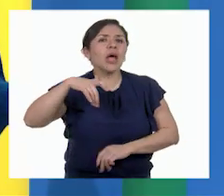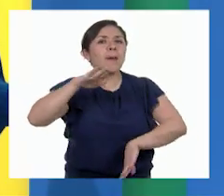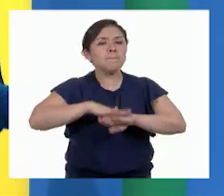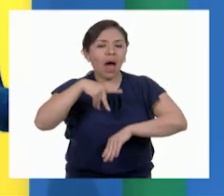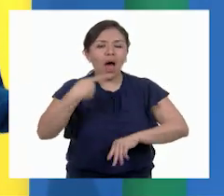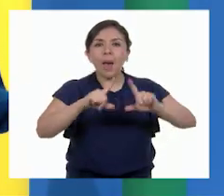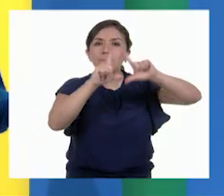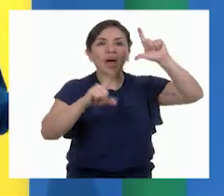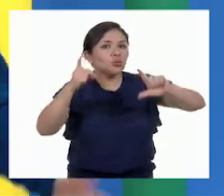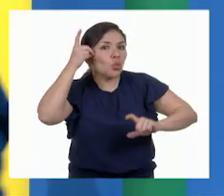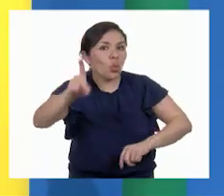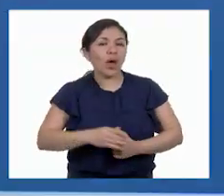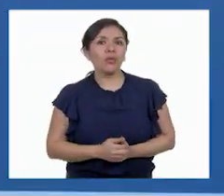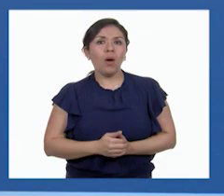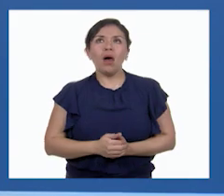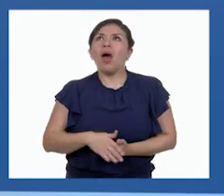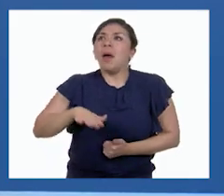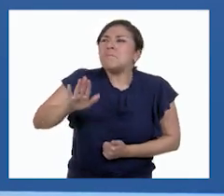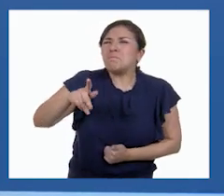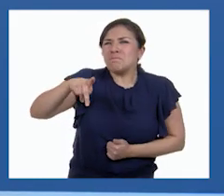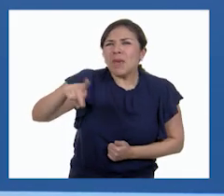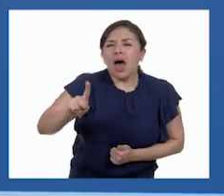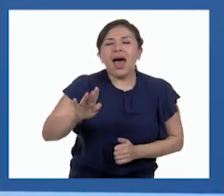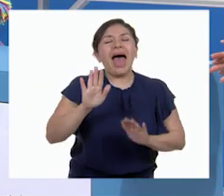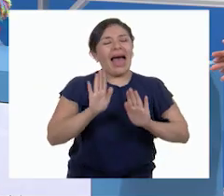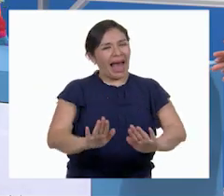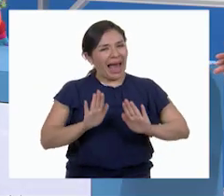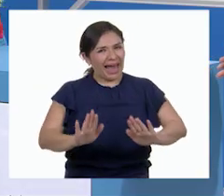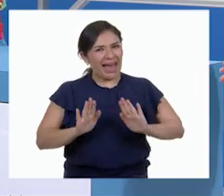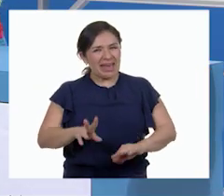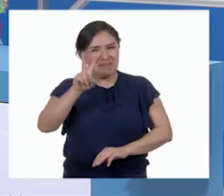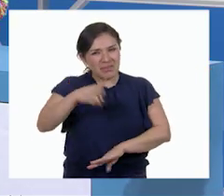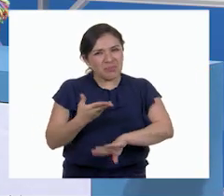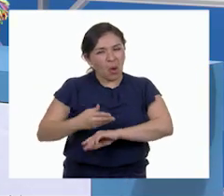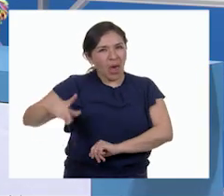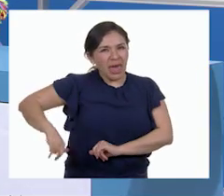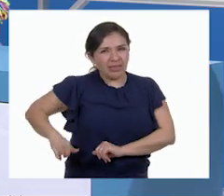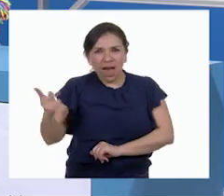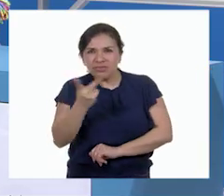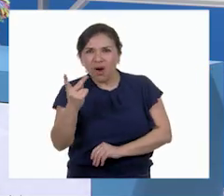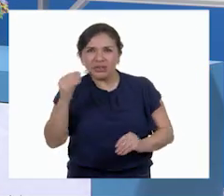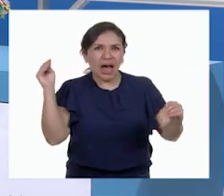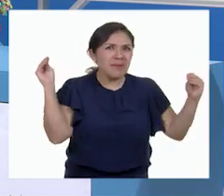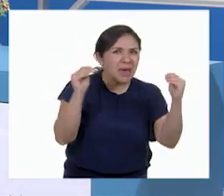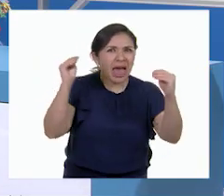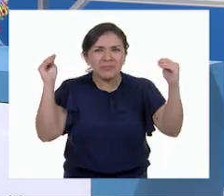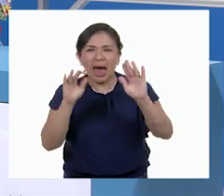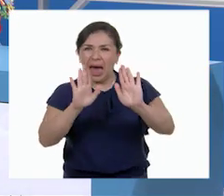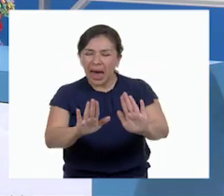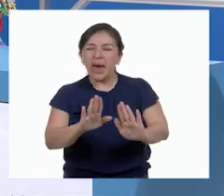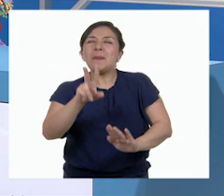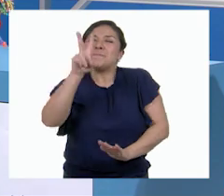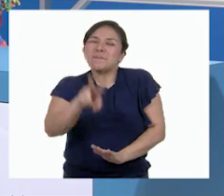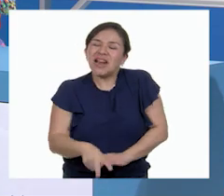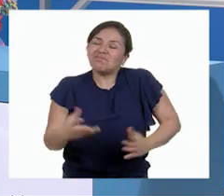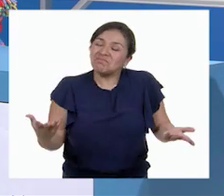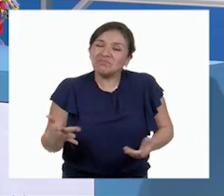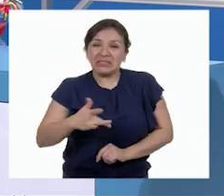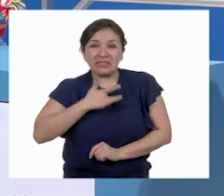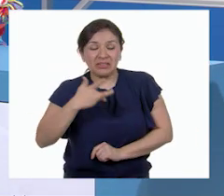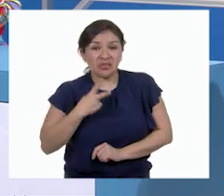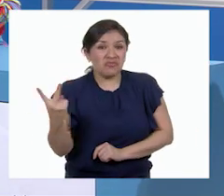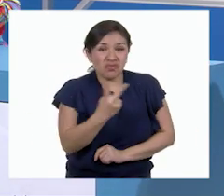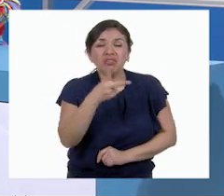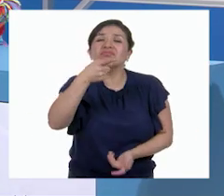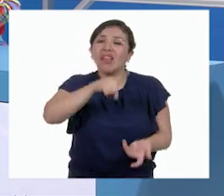nacional. Pero... Vaya. Pues qué interesante discusión están teniendo. Y me temo que ambos tienen un